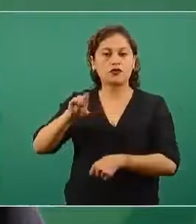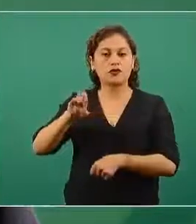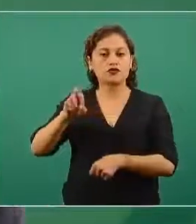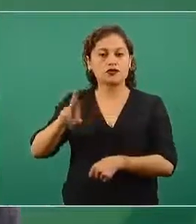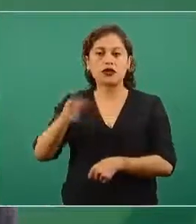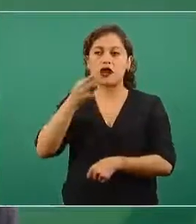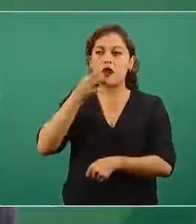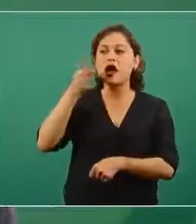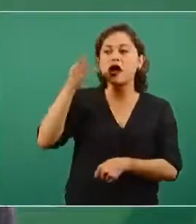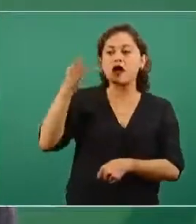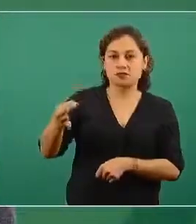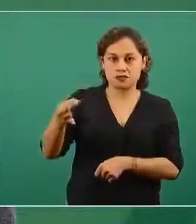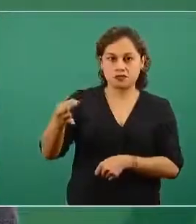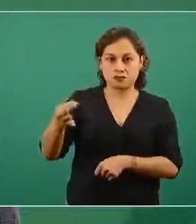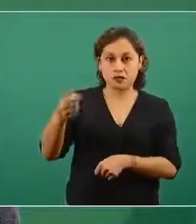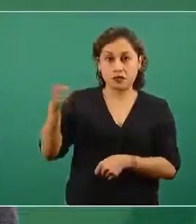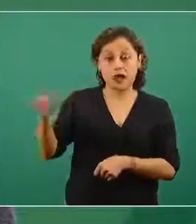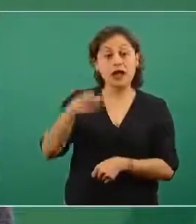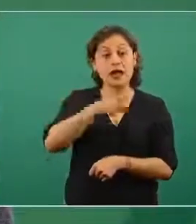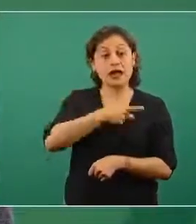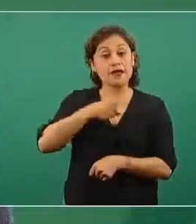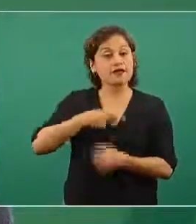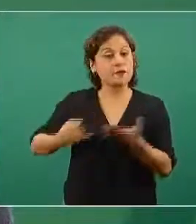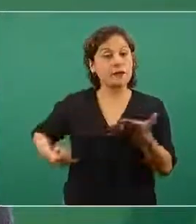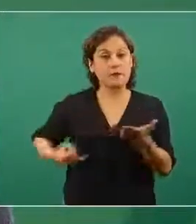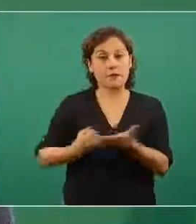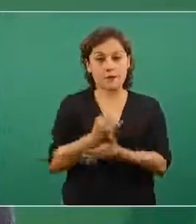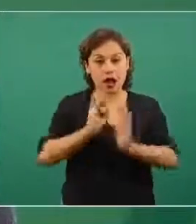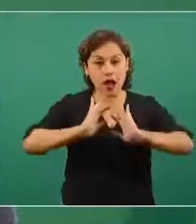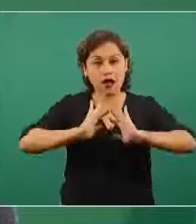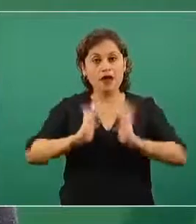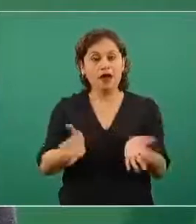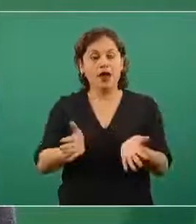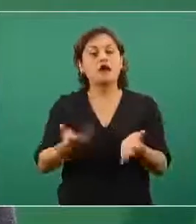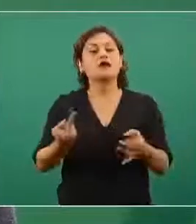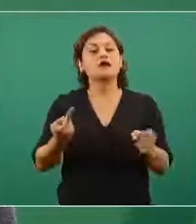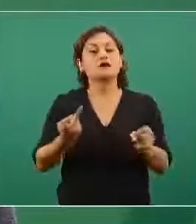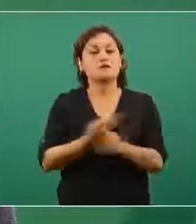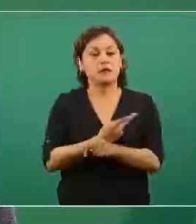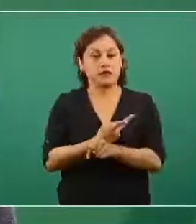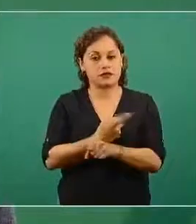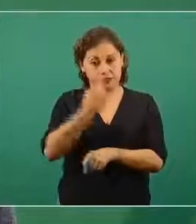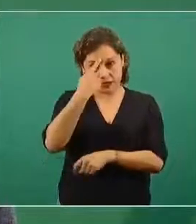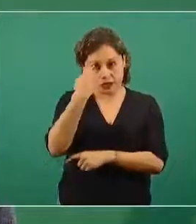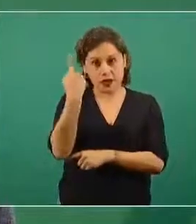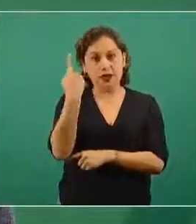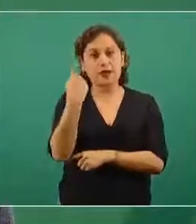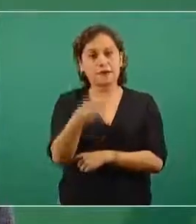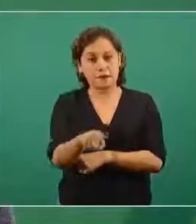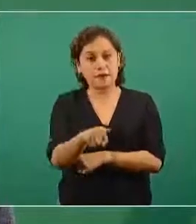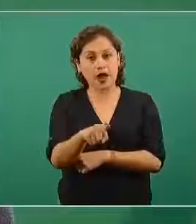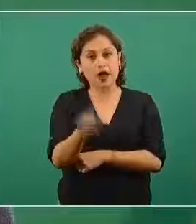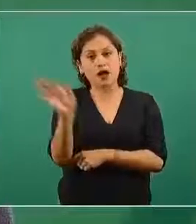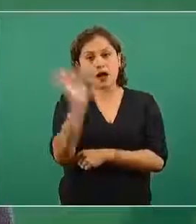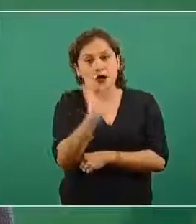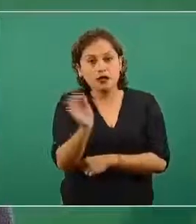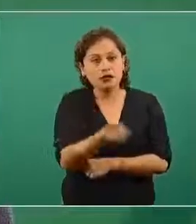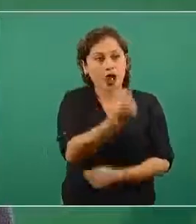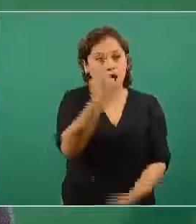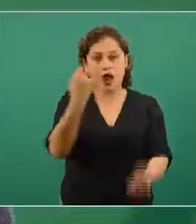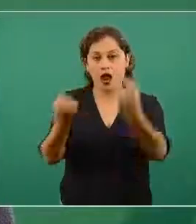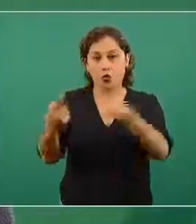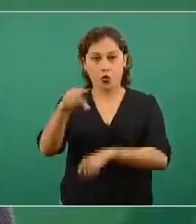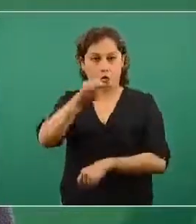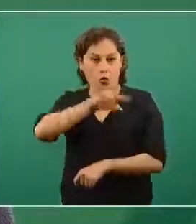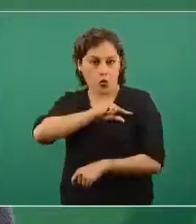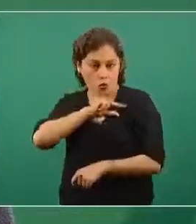ya sobre la mesa y definir cuál va a ser el procedimiento para que particulares, y en este caso también